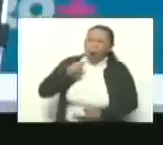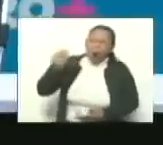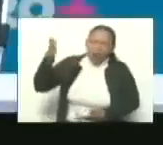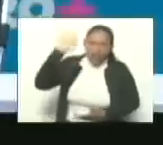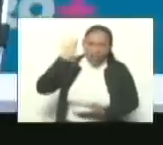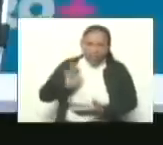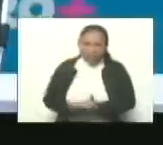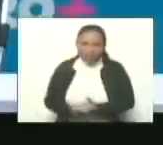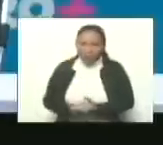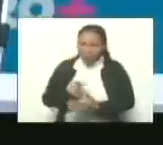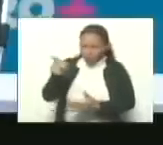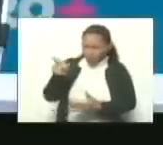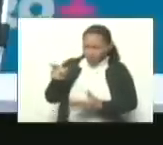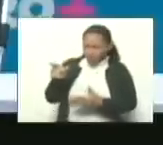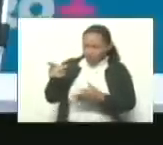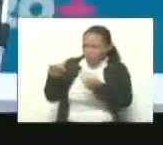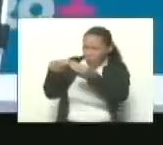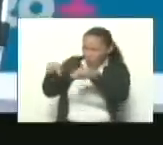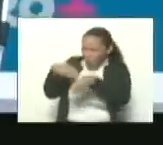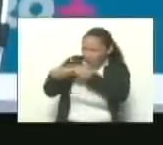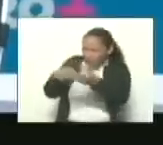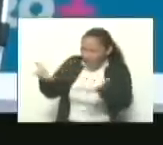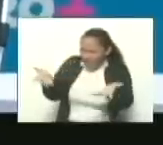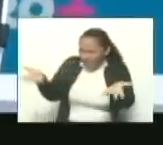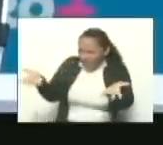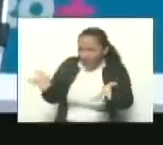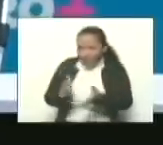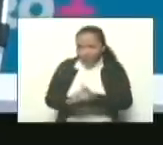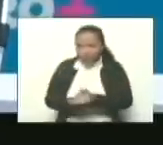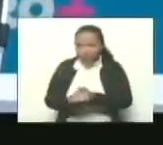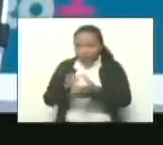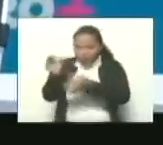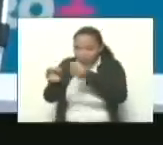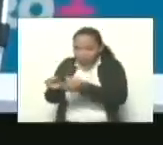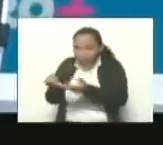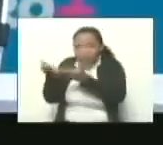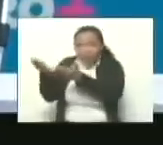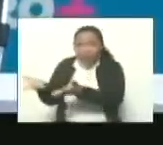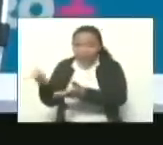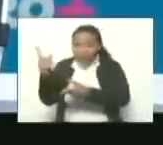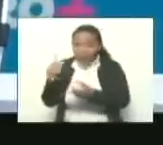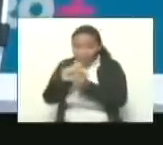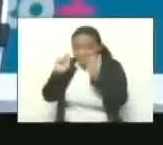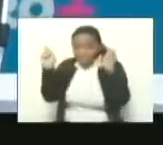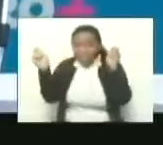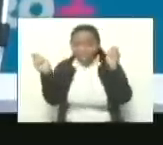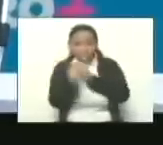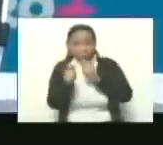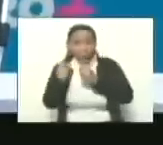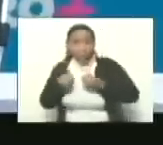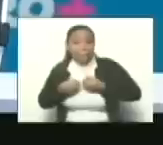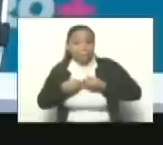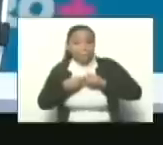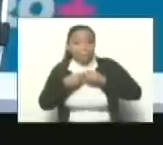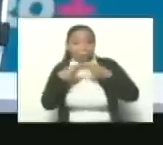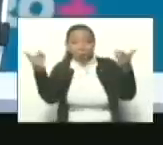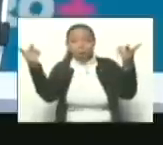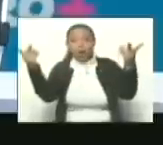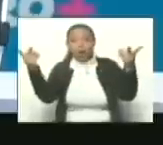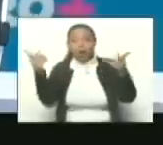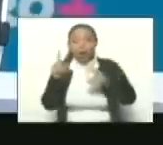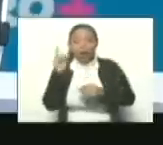¿Qué hiciste con el cartón de huevo, Escalona? Le regalé un cartón de huevo a Escalona y se convirtió en tendencia, en viral. La